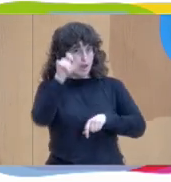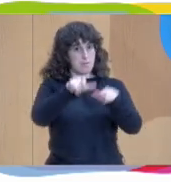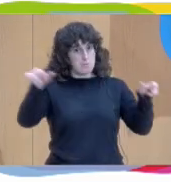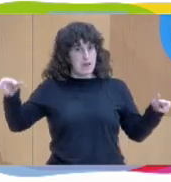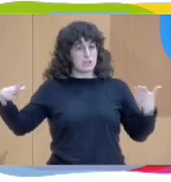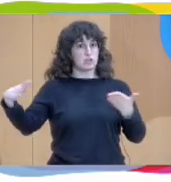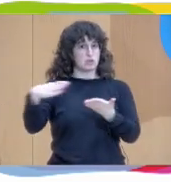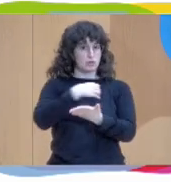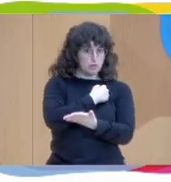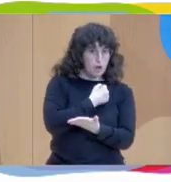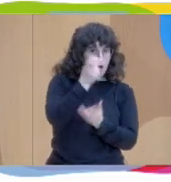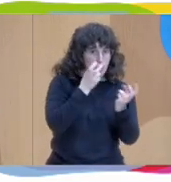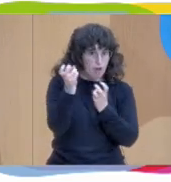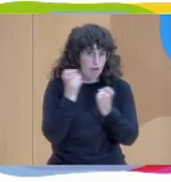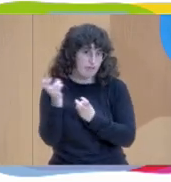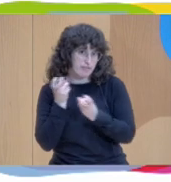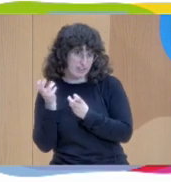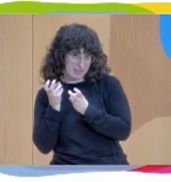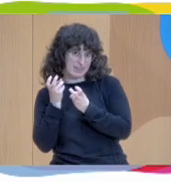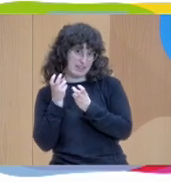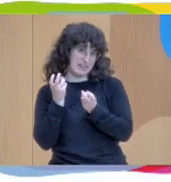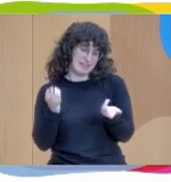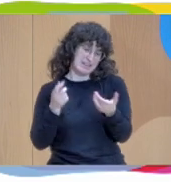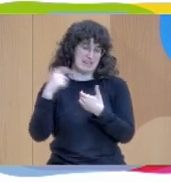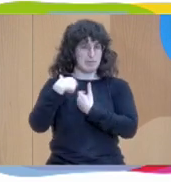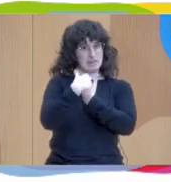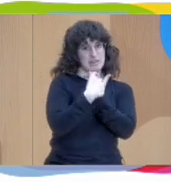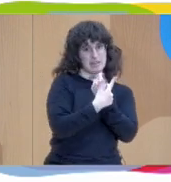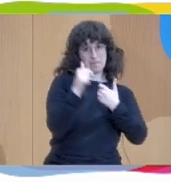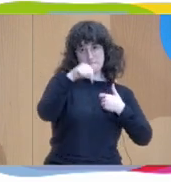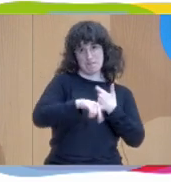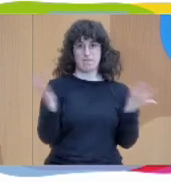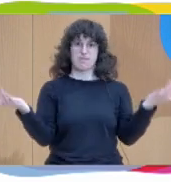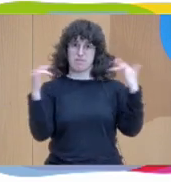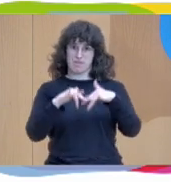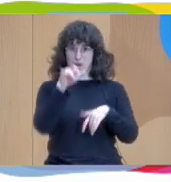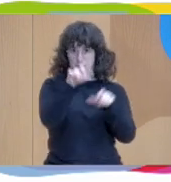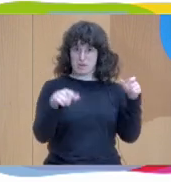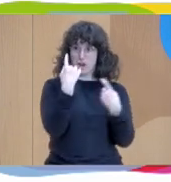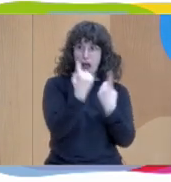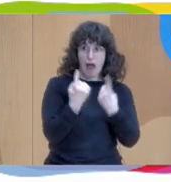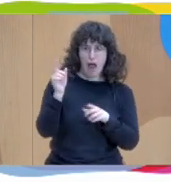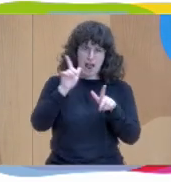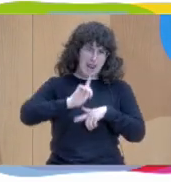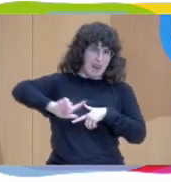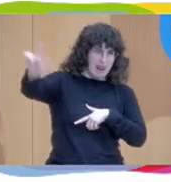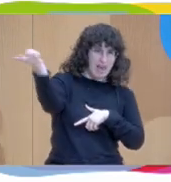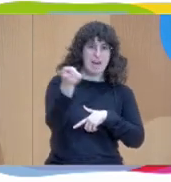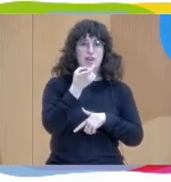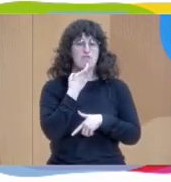que nos acompañáis y constituí este ent algunas habéis venido de muy lejos como de